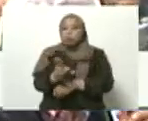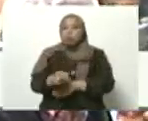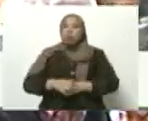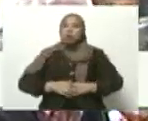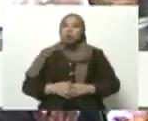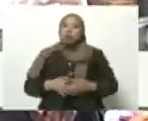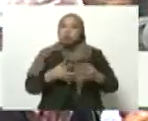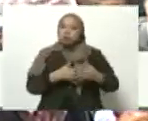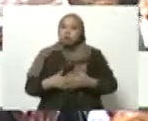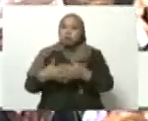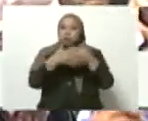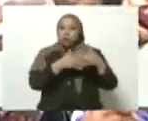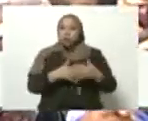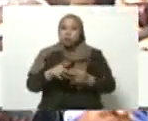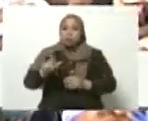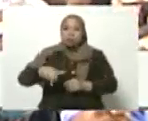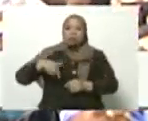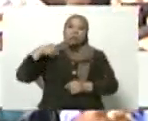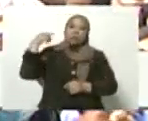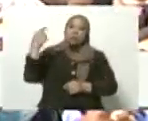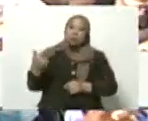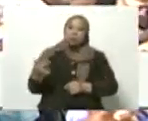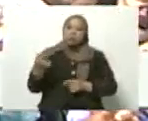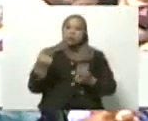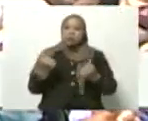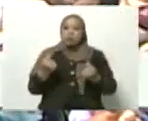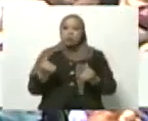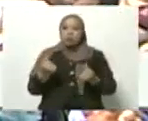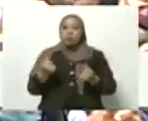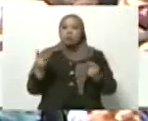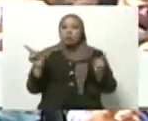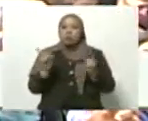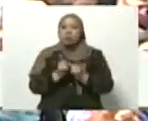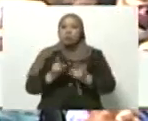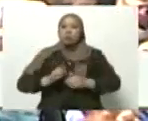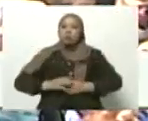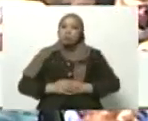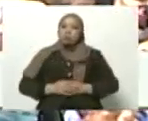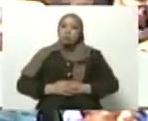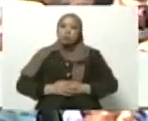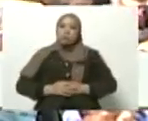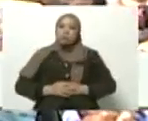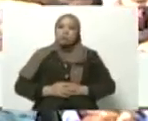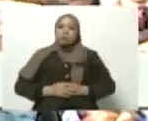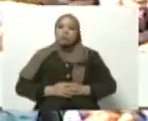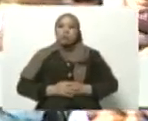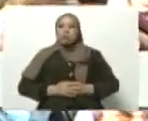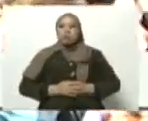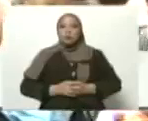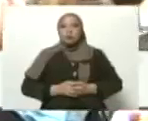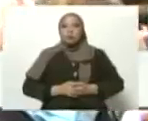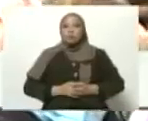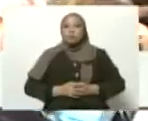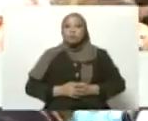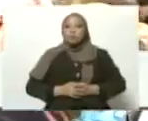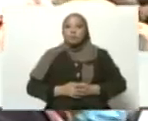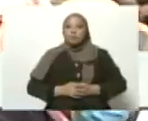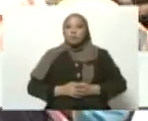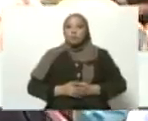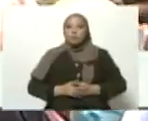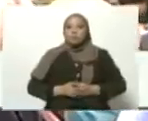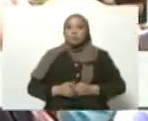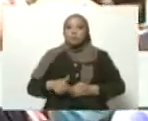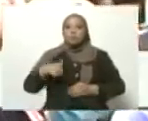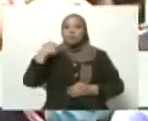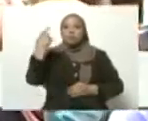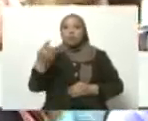Unidos en el mediano y en el corto y mediano plazo, ¿no? Y luego... Usted ha señalado